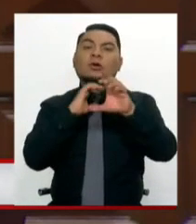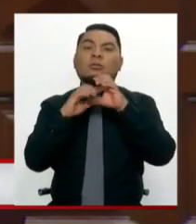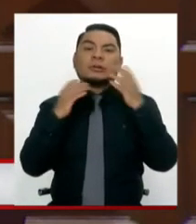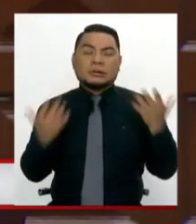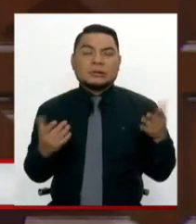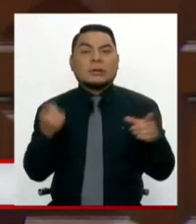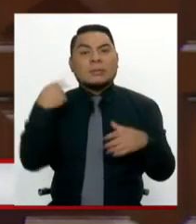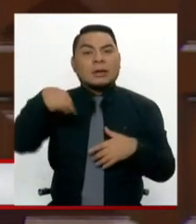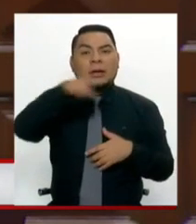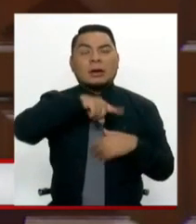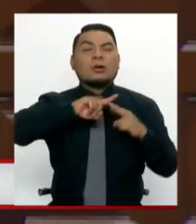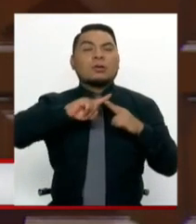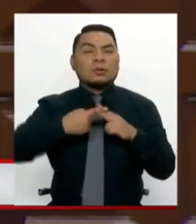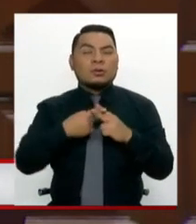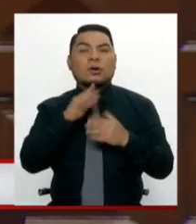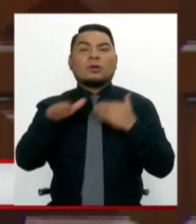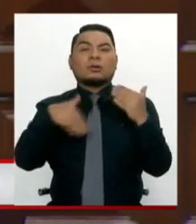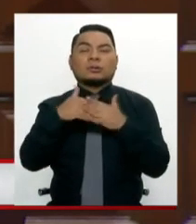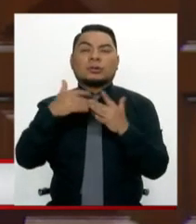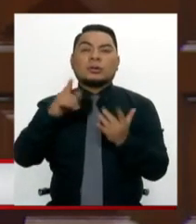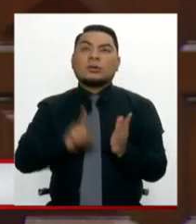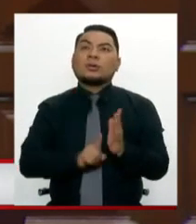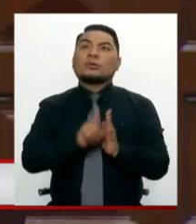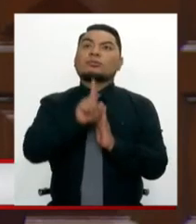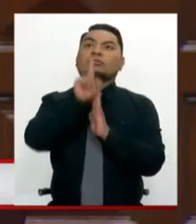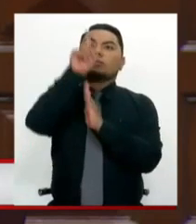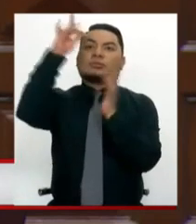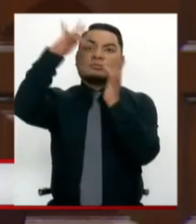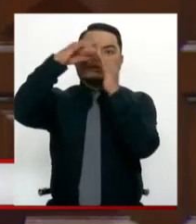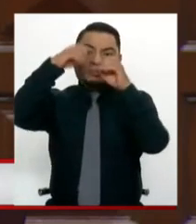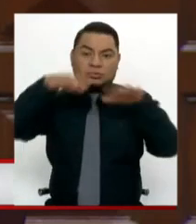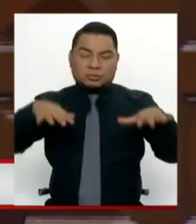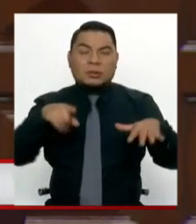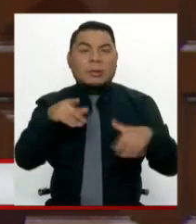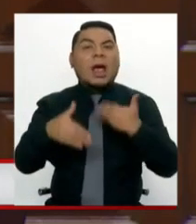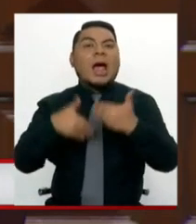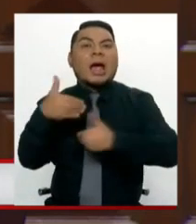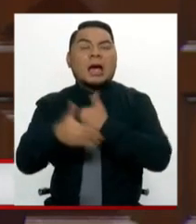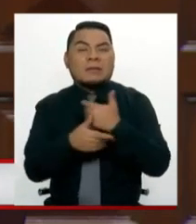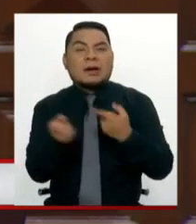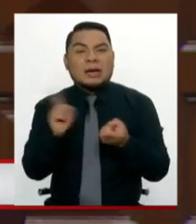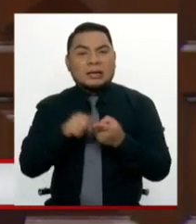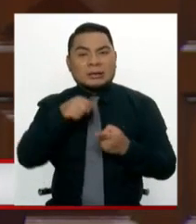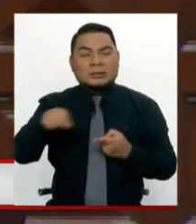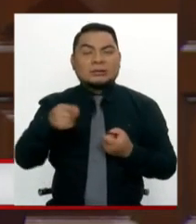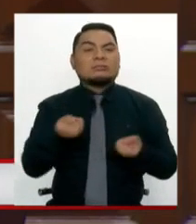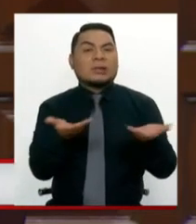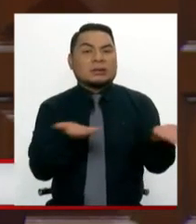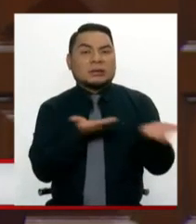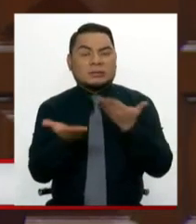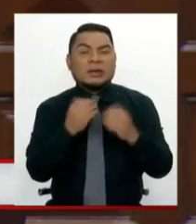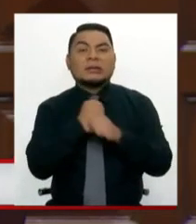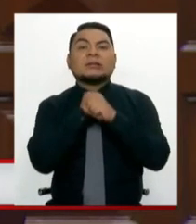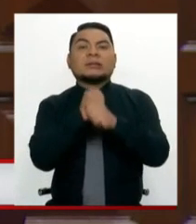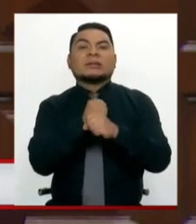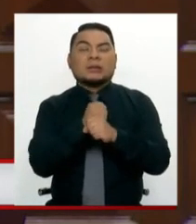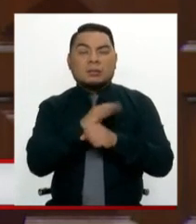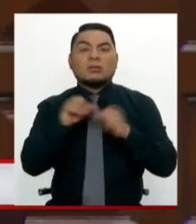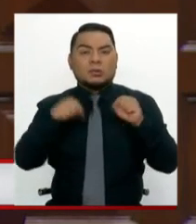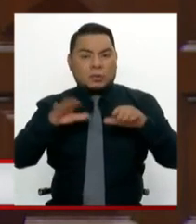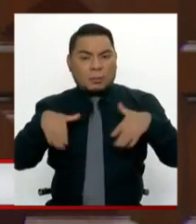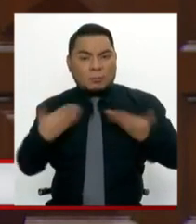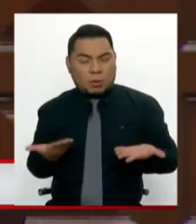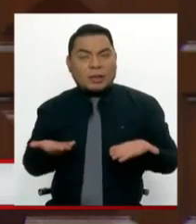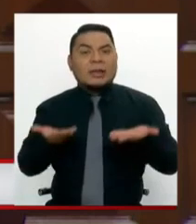comunicaciones, para lanzamiento de órbita geoestacionaria, para avanzar hacia la puesta en servicio de un sistema con